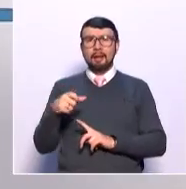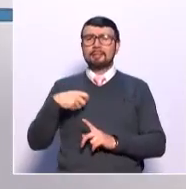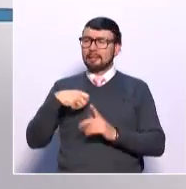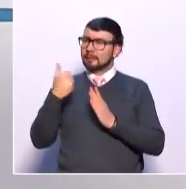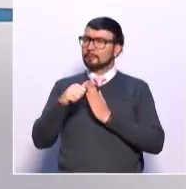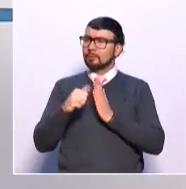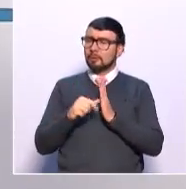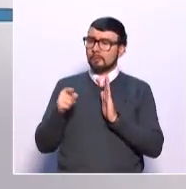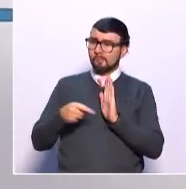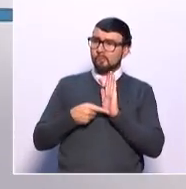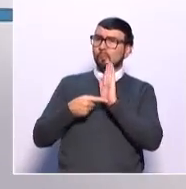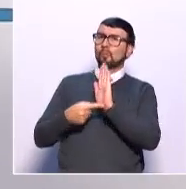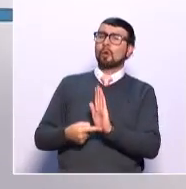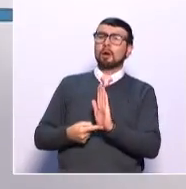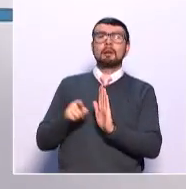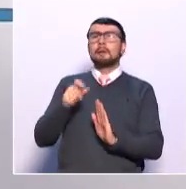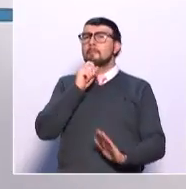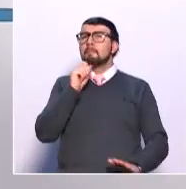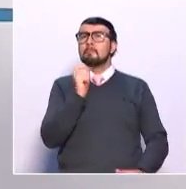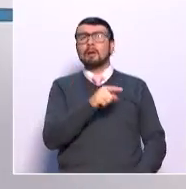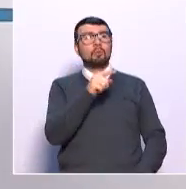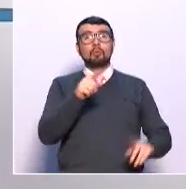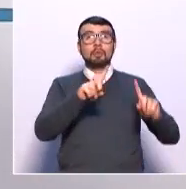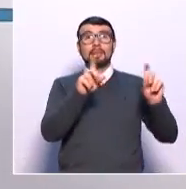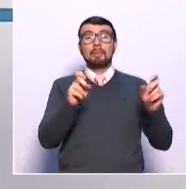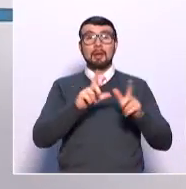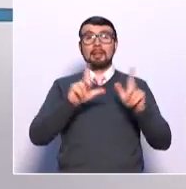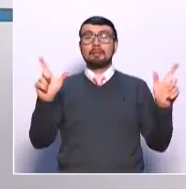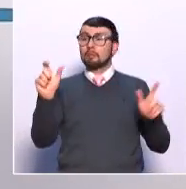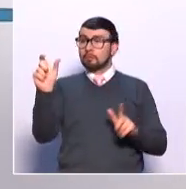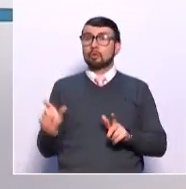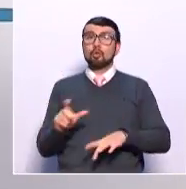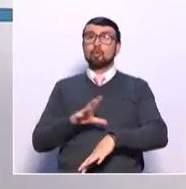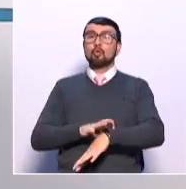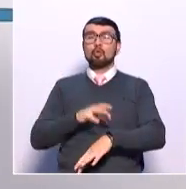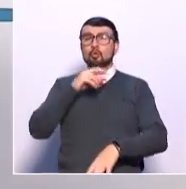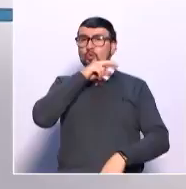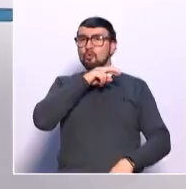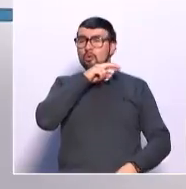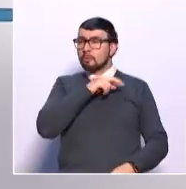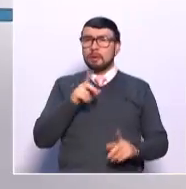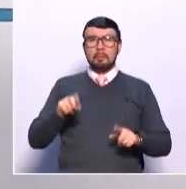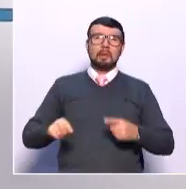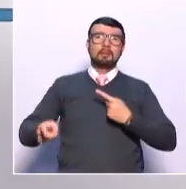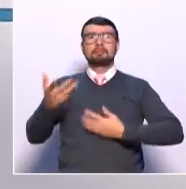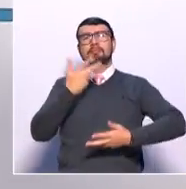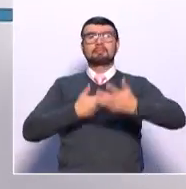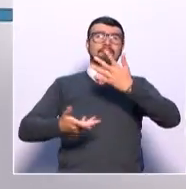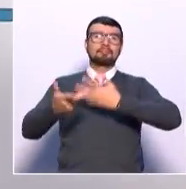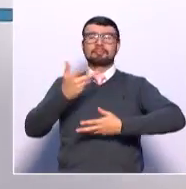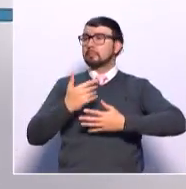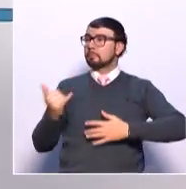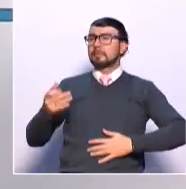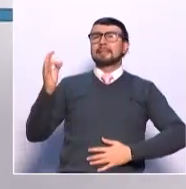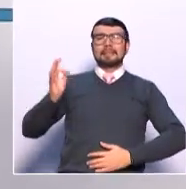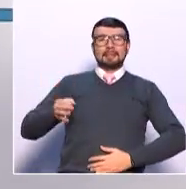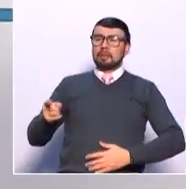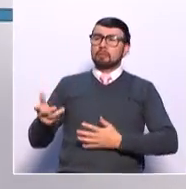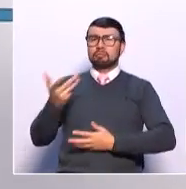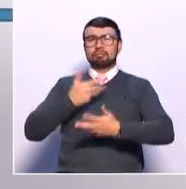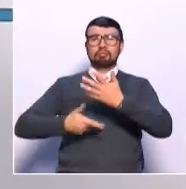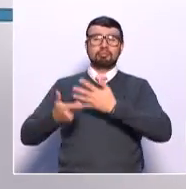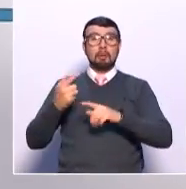aquí preguntarle tema libre el doctor andy que rojas y en de una manera muy didáctica como siempre lo ha hecho pero cada vez más